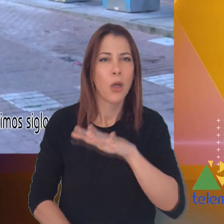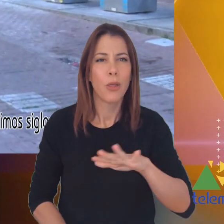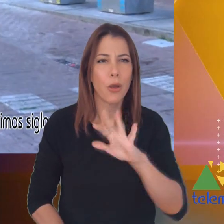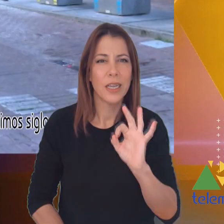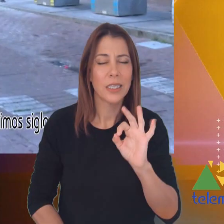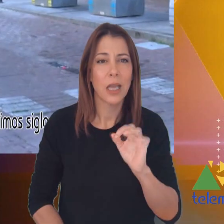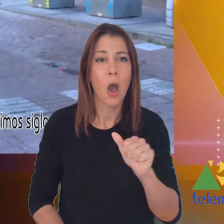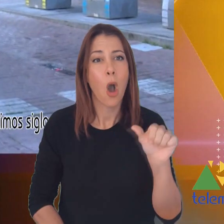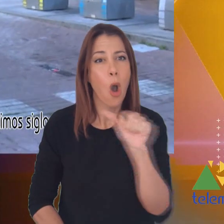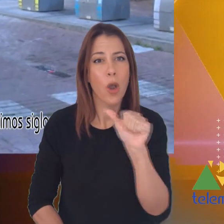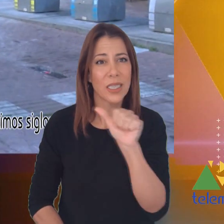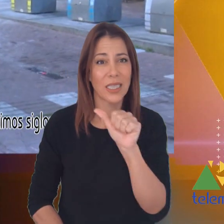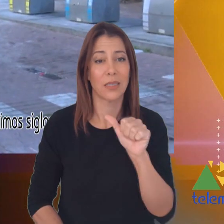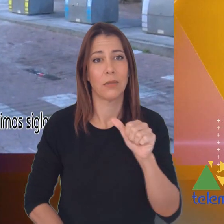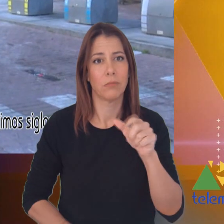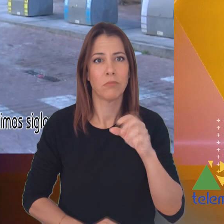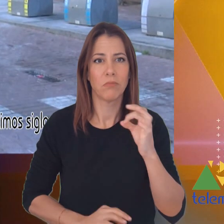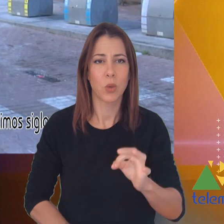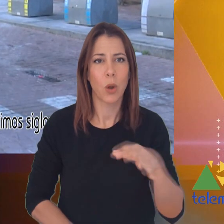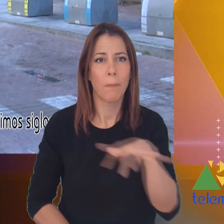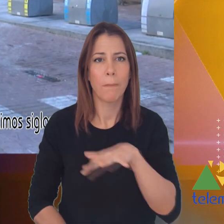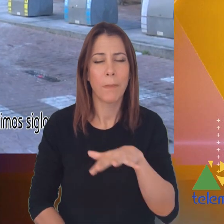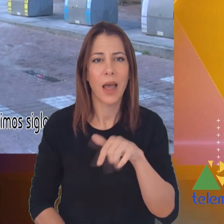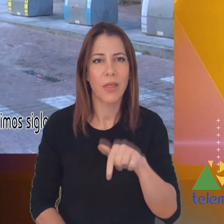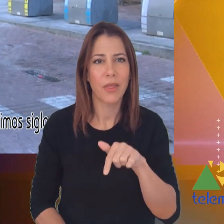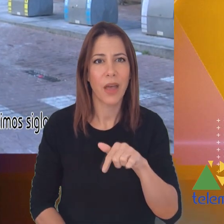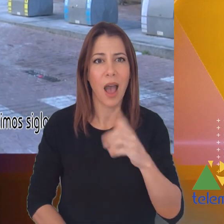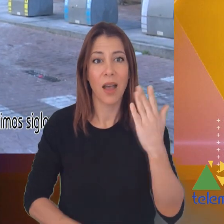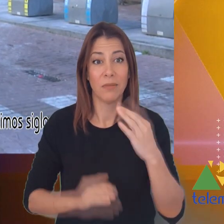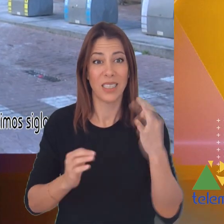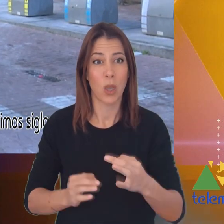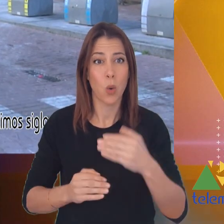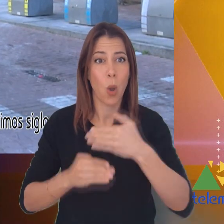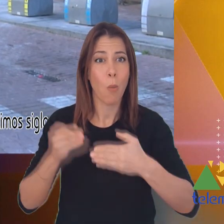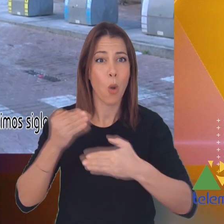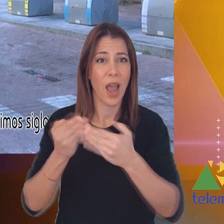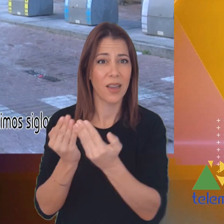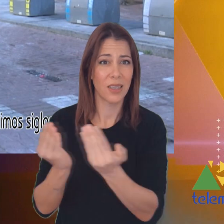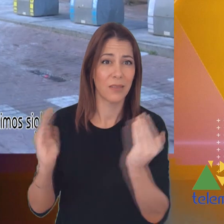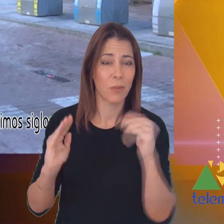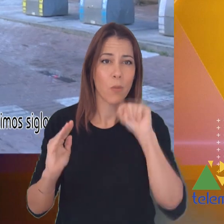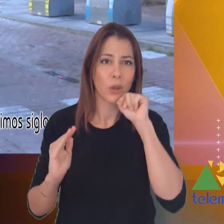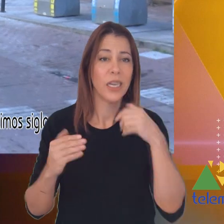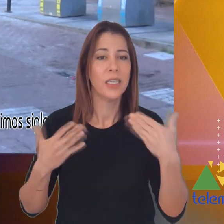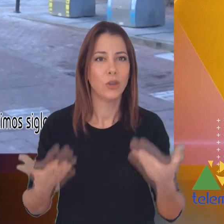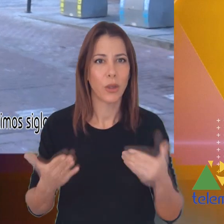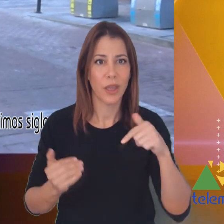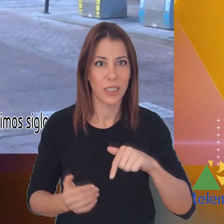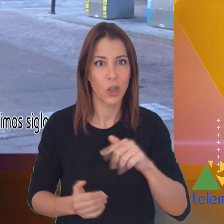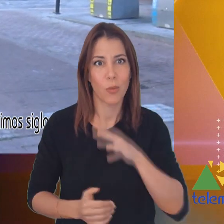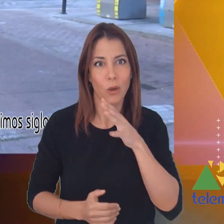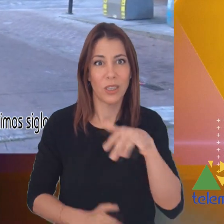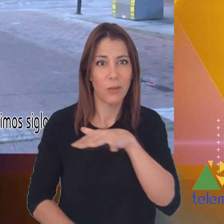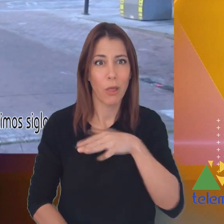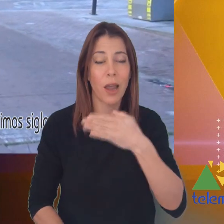la plaza debió estar la muralla de Motril, y esto pues era el postigo de Bea